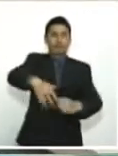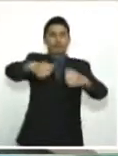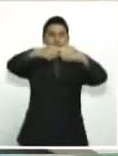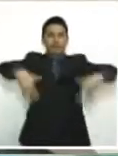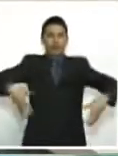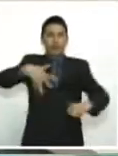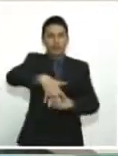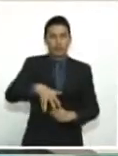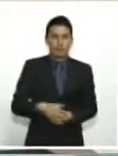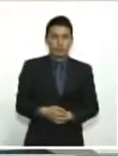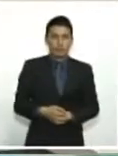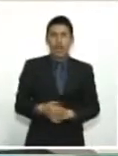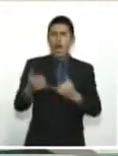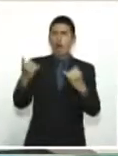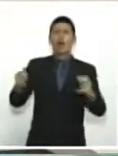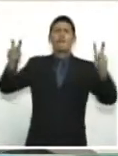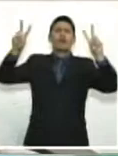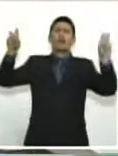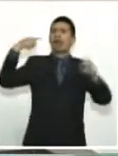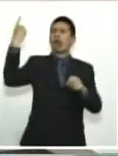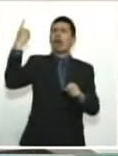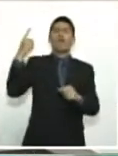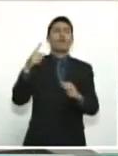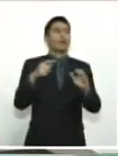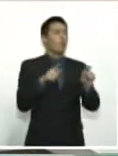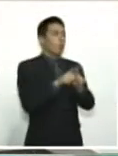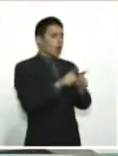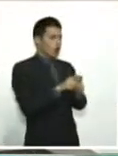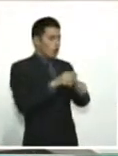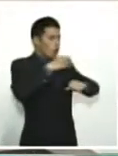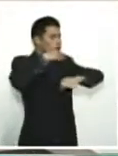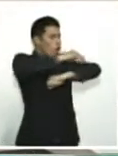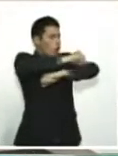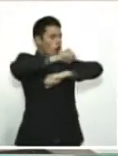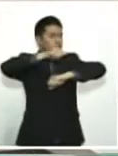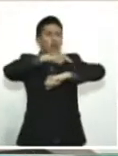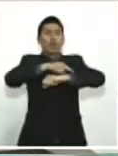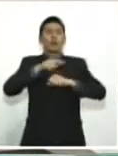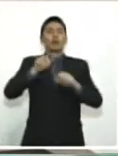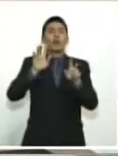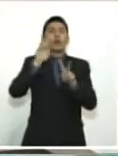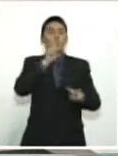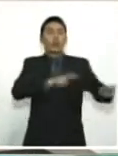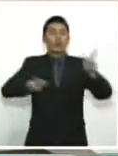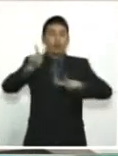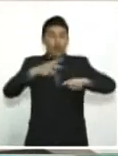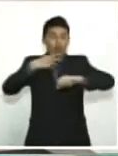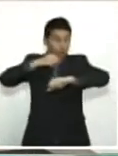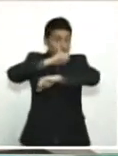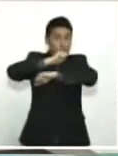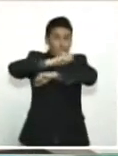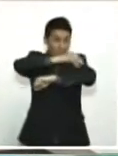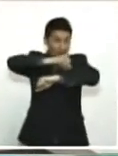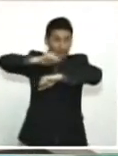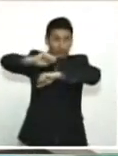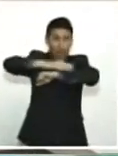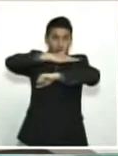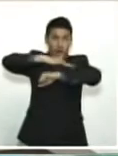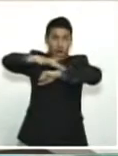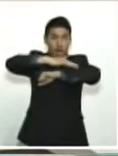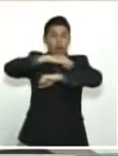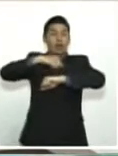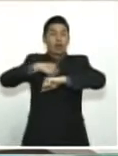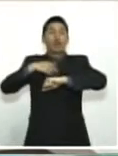los clichés que nos han vendido, todas las zonas costeras solamente funcionan para el turismo si tienen playa. Y hemos acabado con